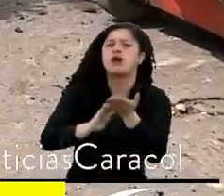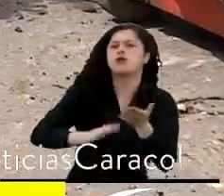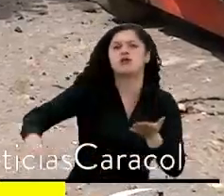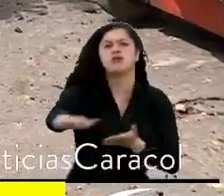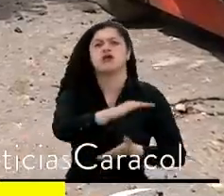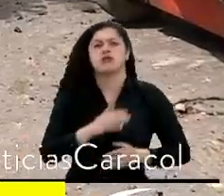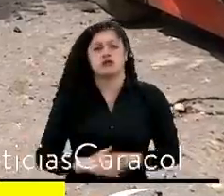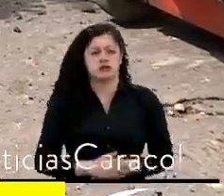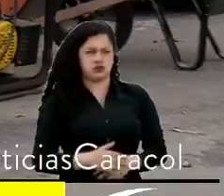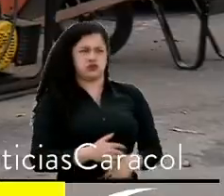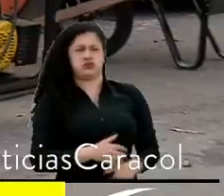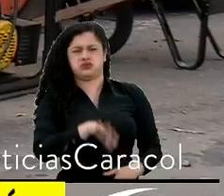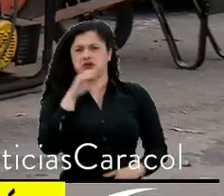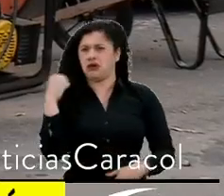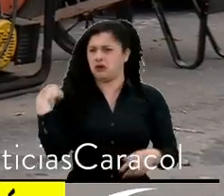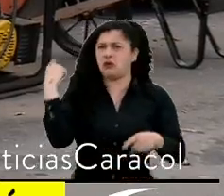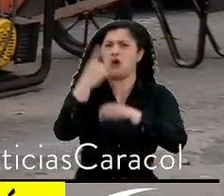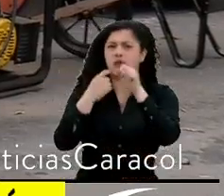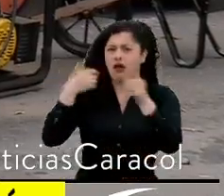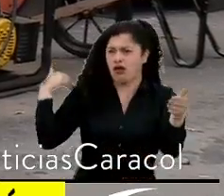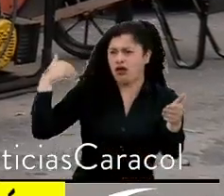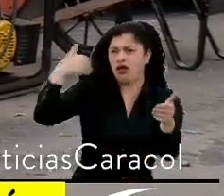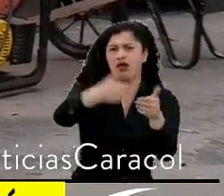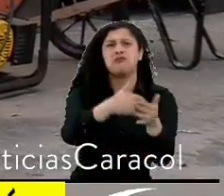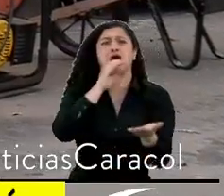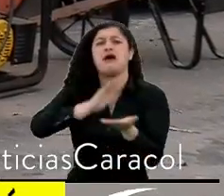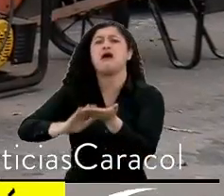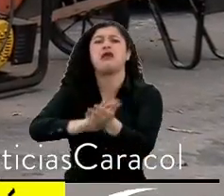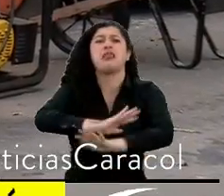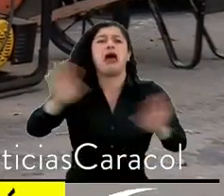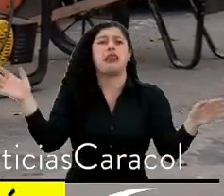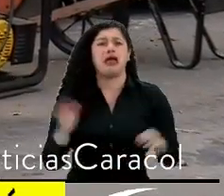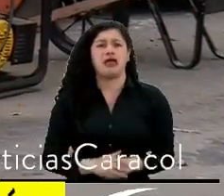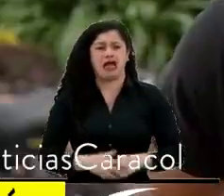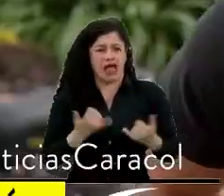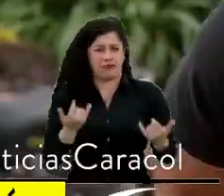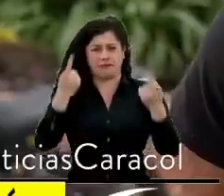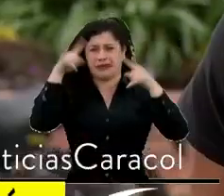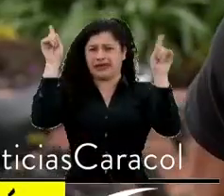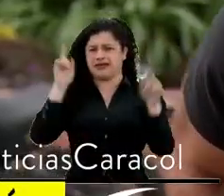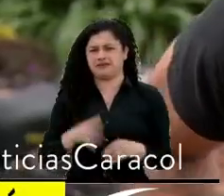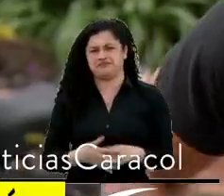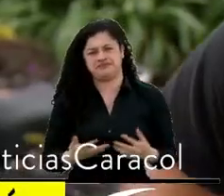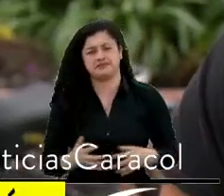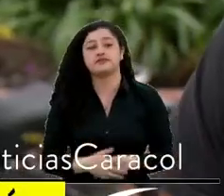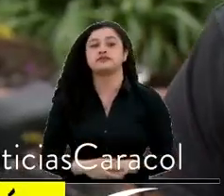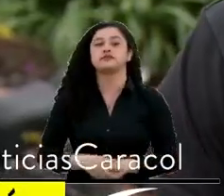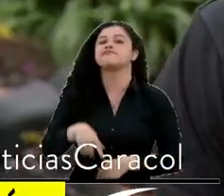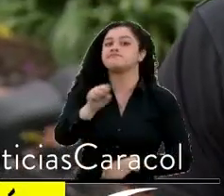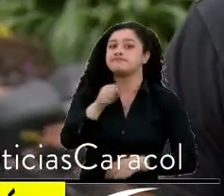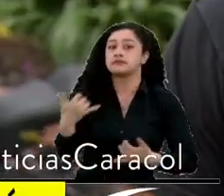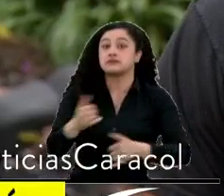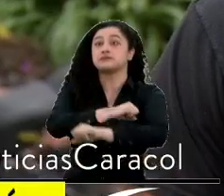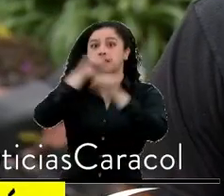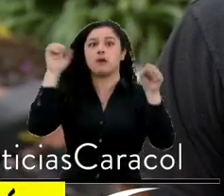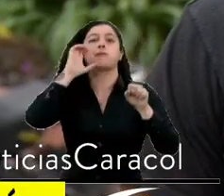el día a día nosotros trabajamos en residenciales en horario diurno y vamos a continuar haciéndolo